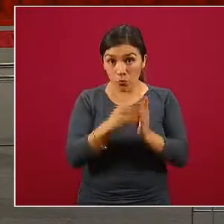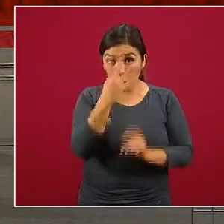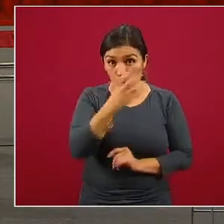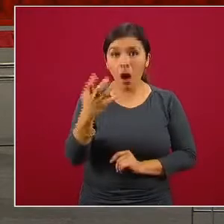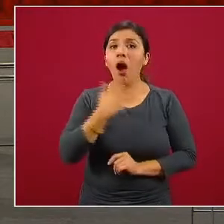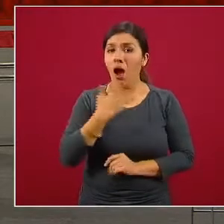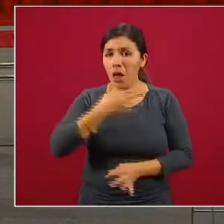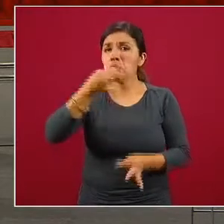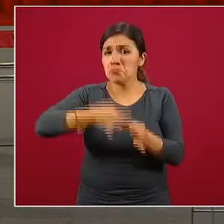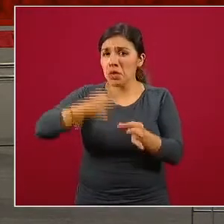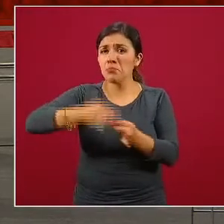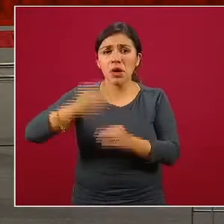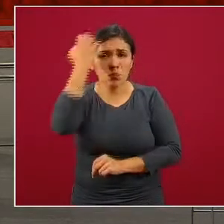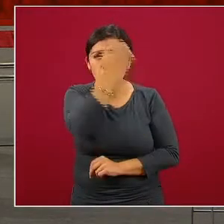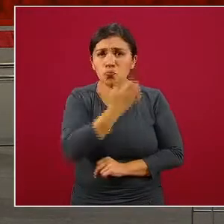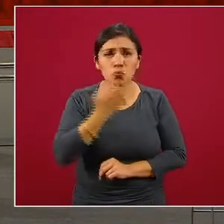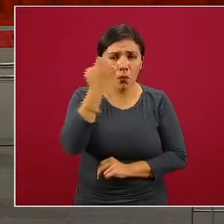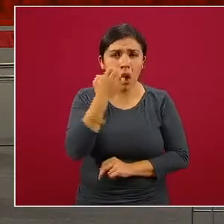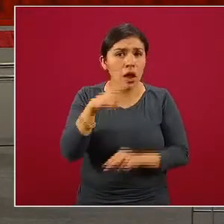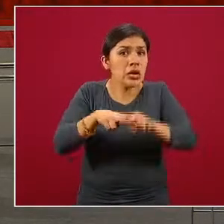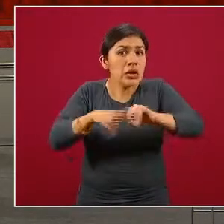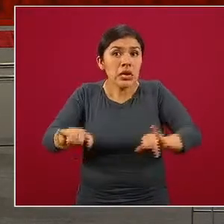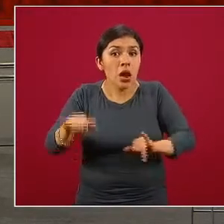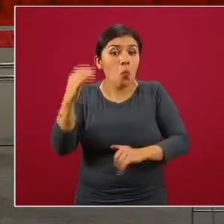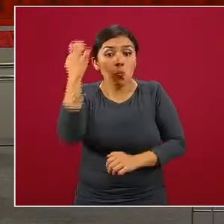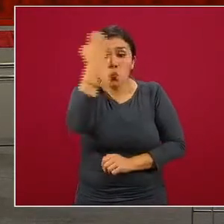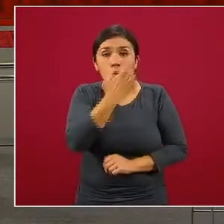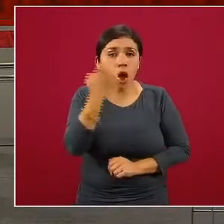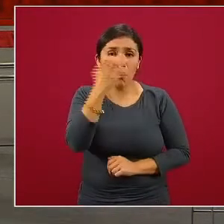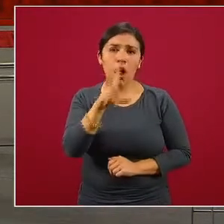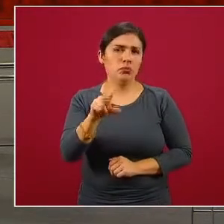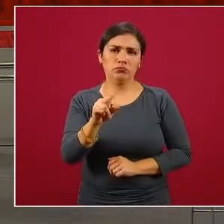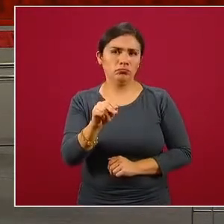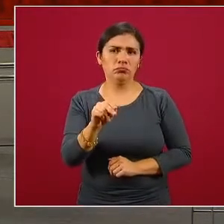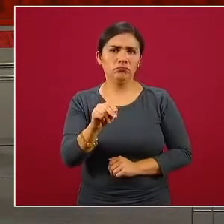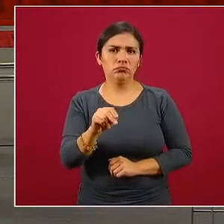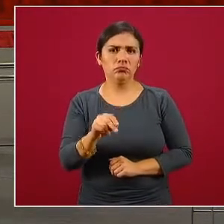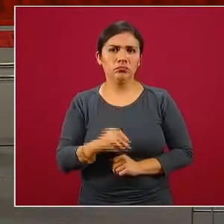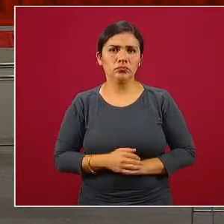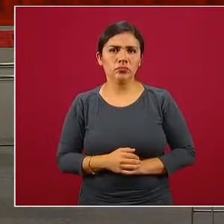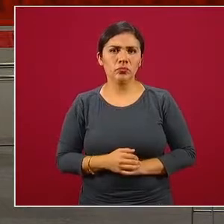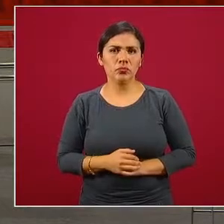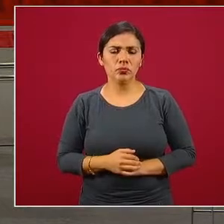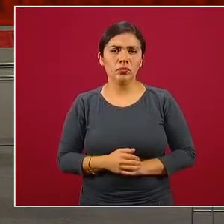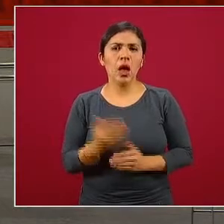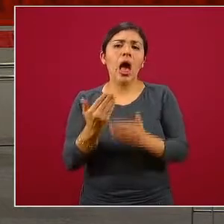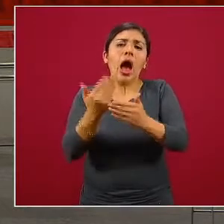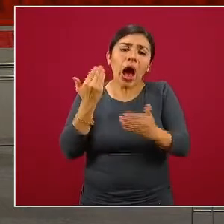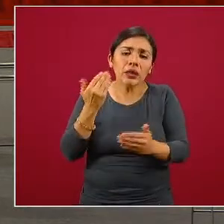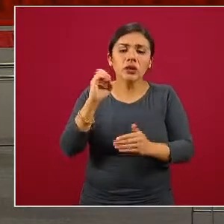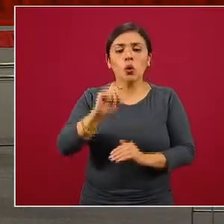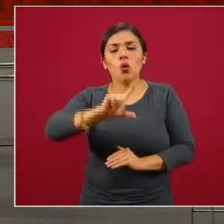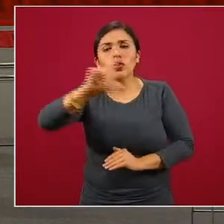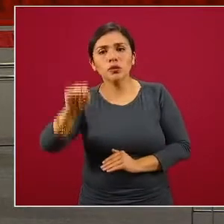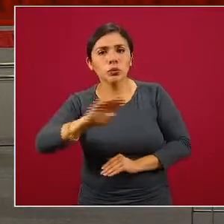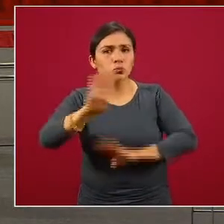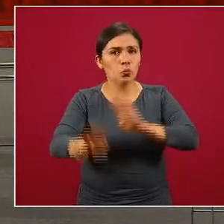no hay ninguna que no tuvo prueba. De estos 4.400, no. ¿Pre o post-mortem o los dos? ¿Mande